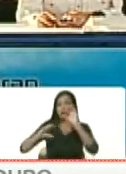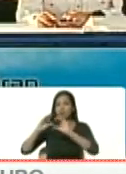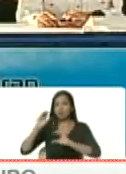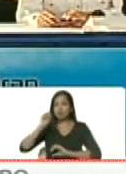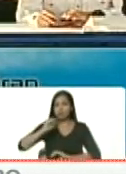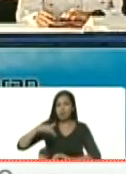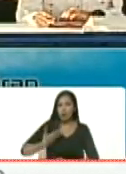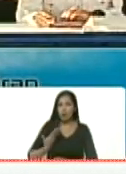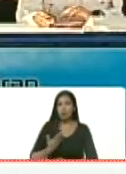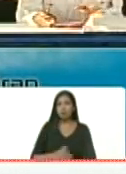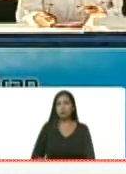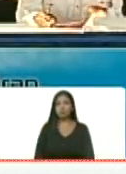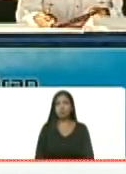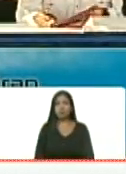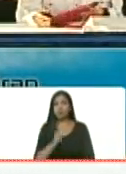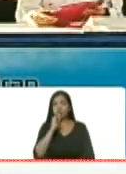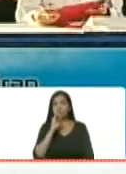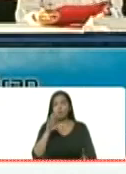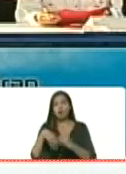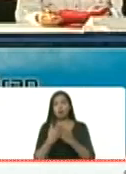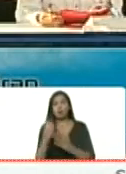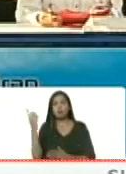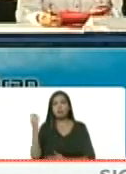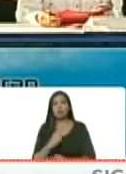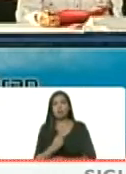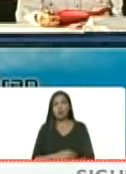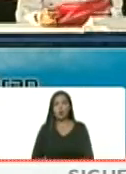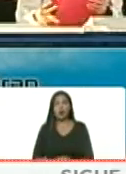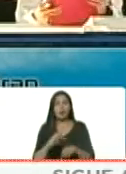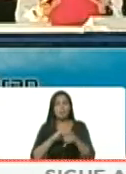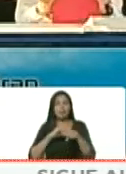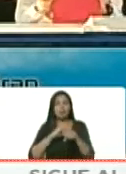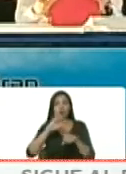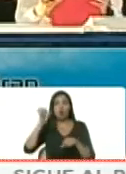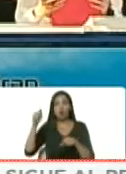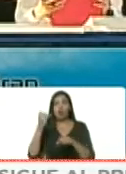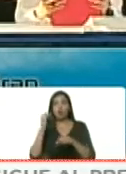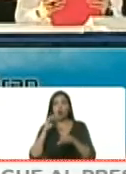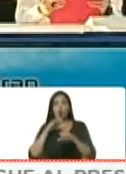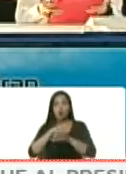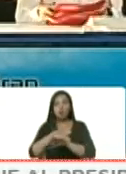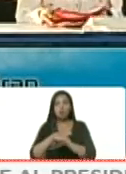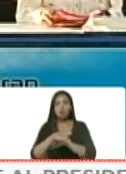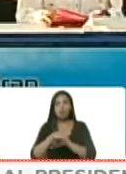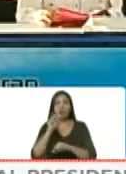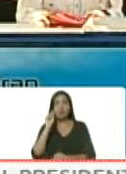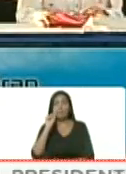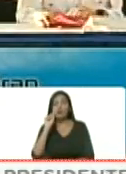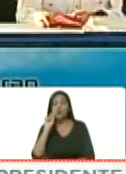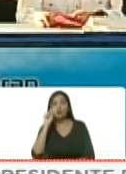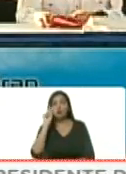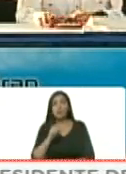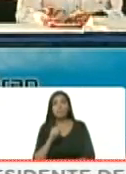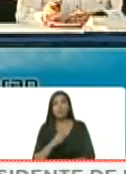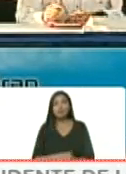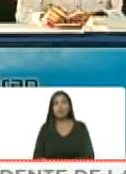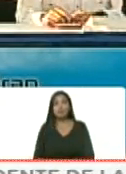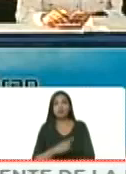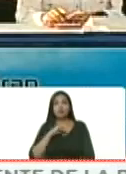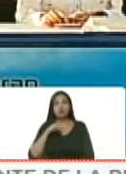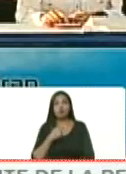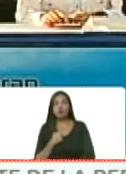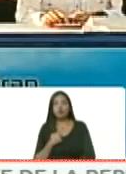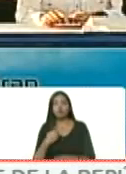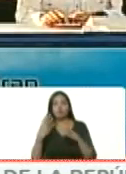posible. Anuncio que acaba de llegar el ministro Jorge Rodríguez y en unos minuticos vamos a